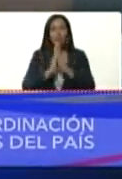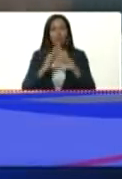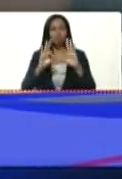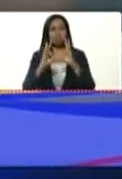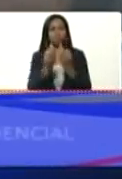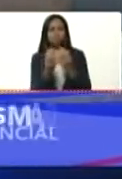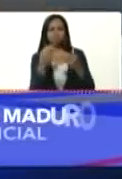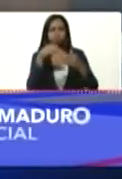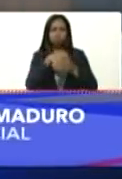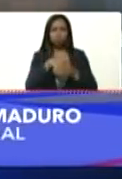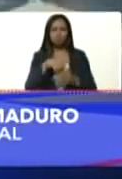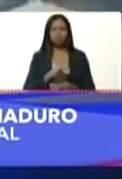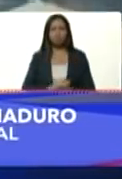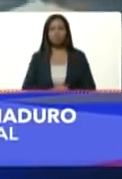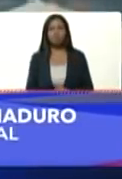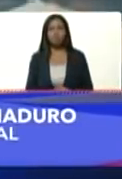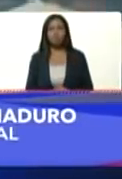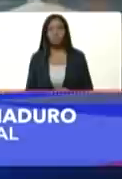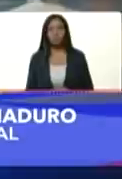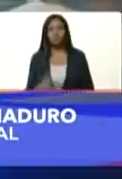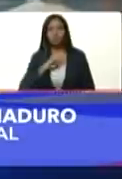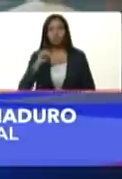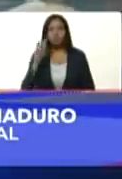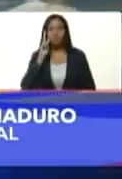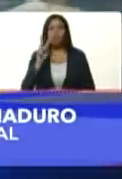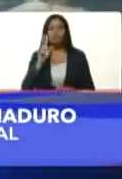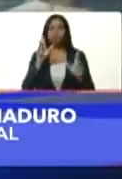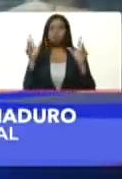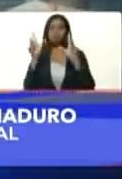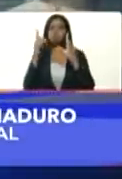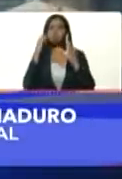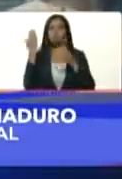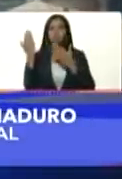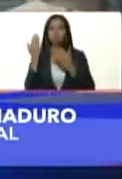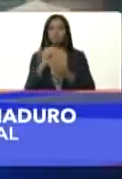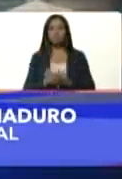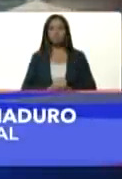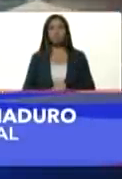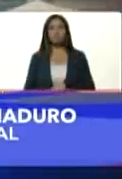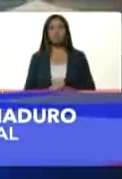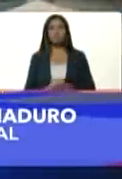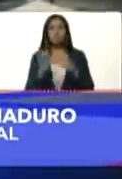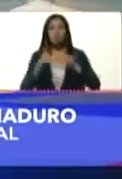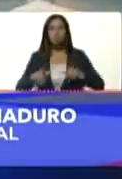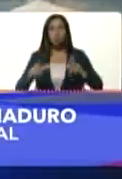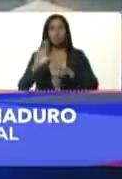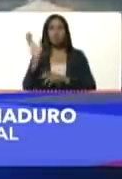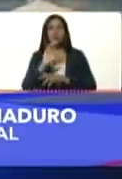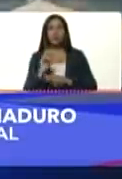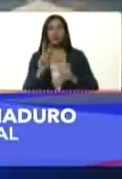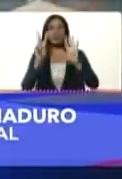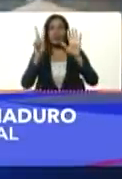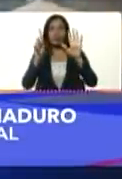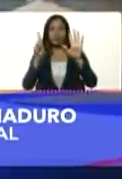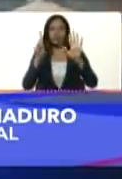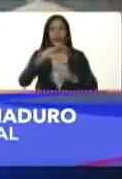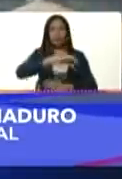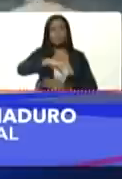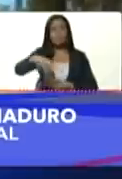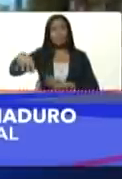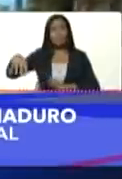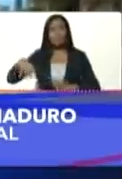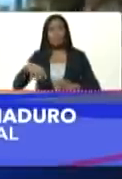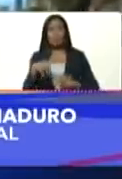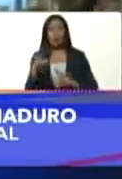familia. Estamos con las imágenes a lo largo y ancho de estos 6 estados y el distrito capital.